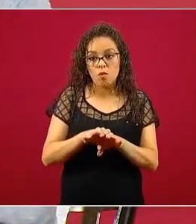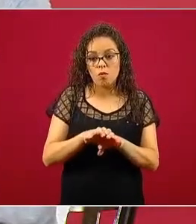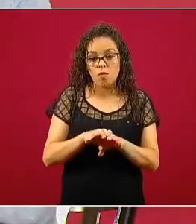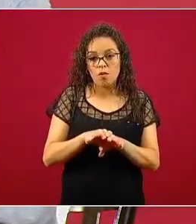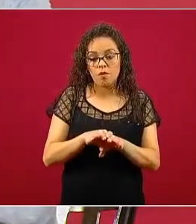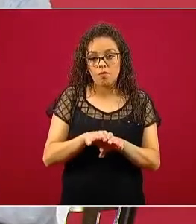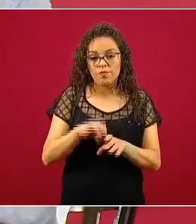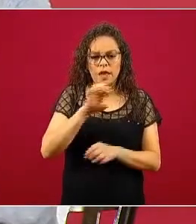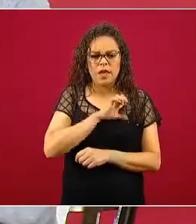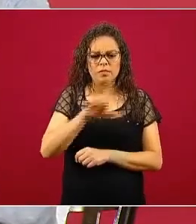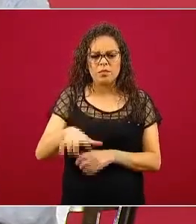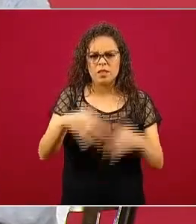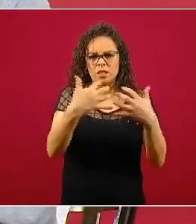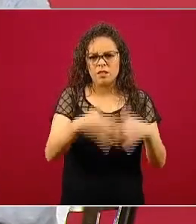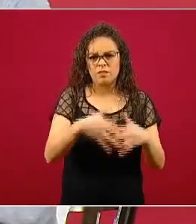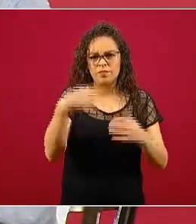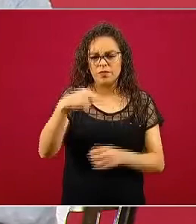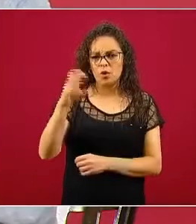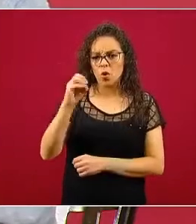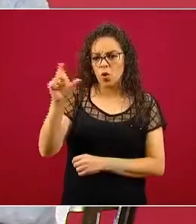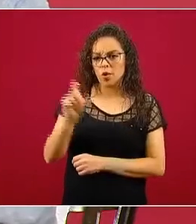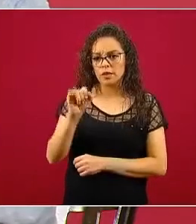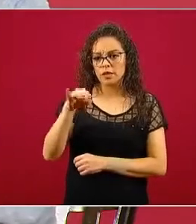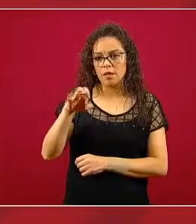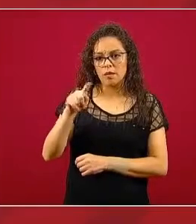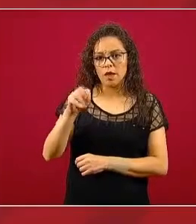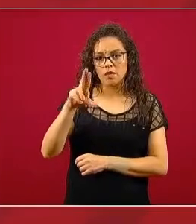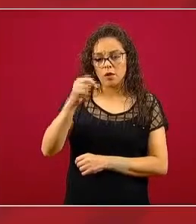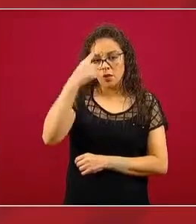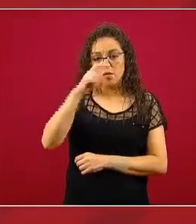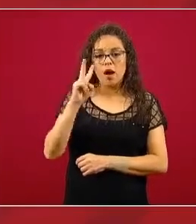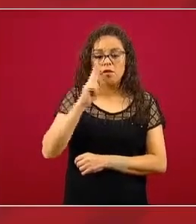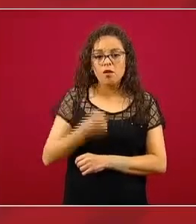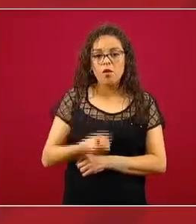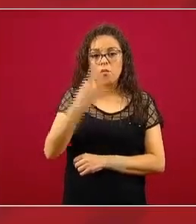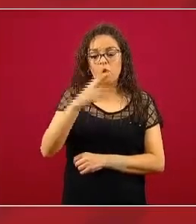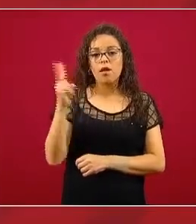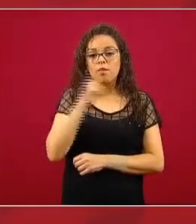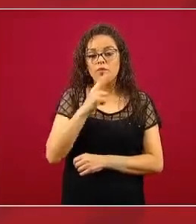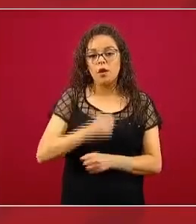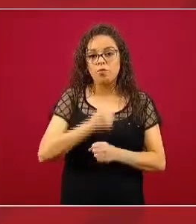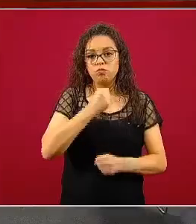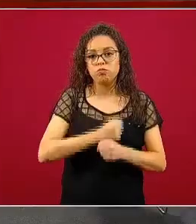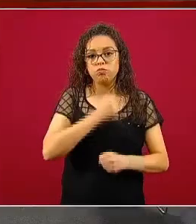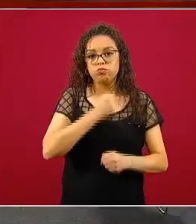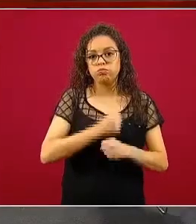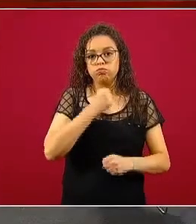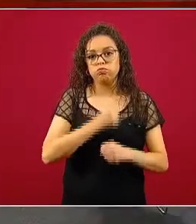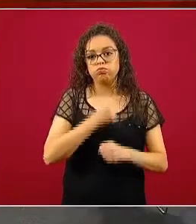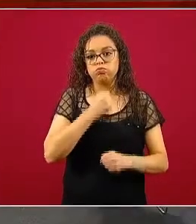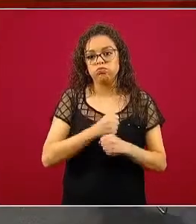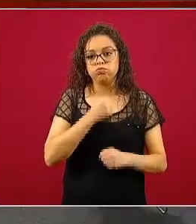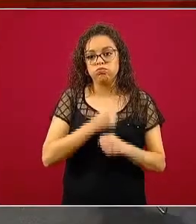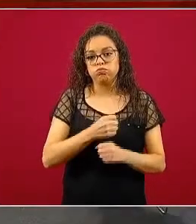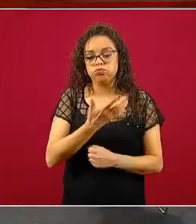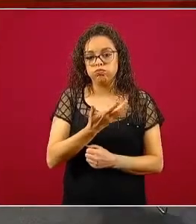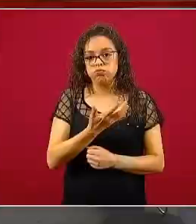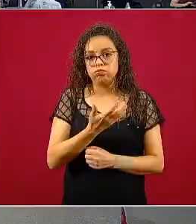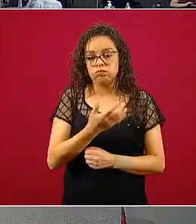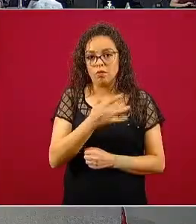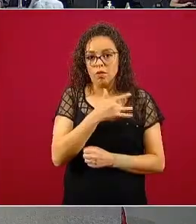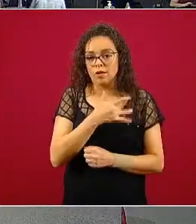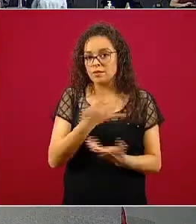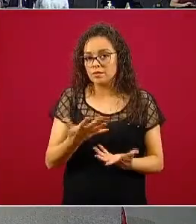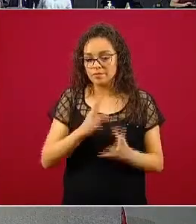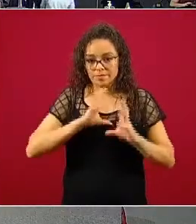dispositivos especializados que se llaman oxímetros de pulso. Eso lo recomendamos muy ampliamente, ¿no? De las otras